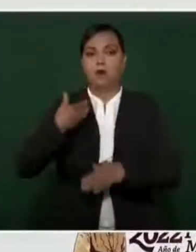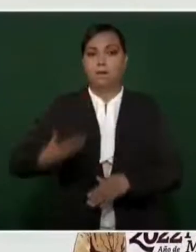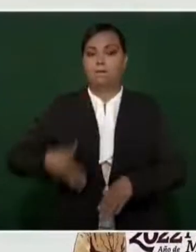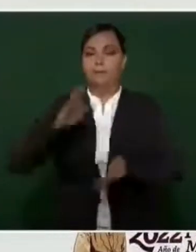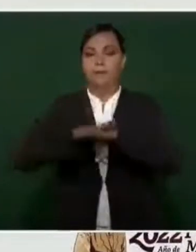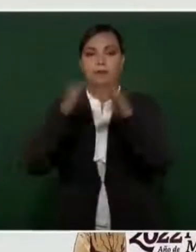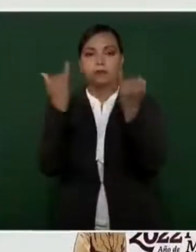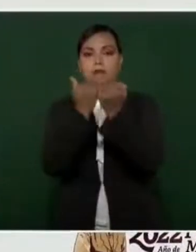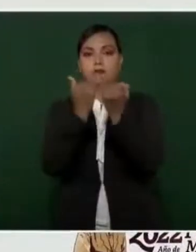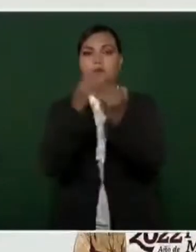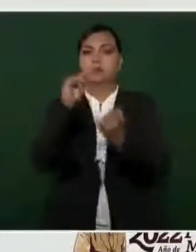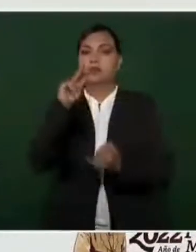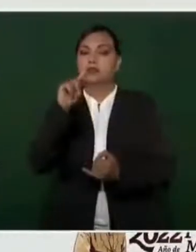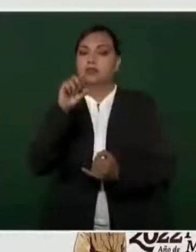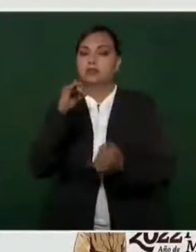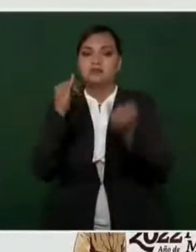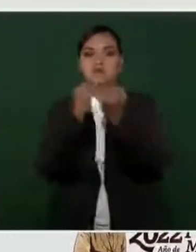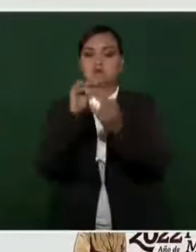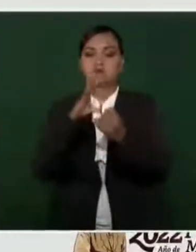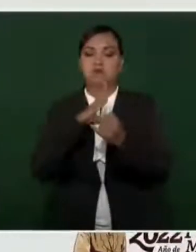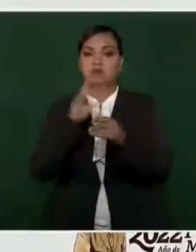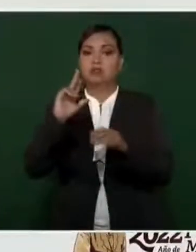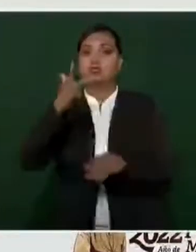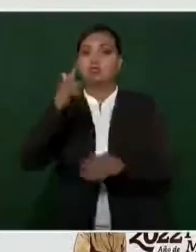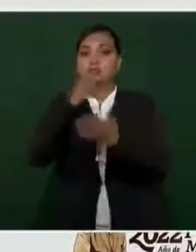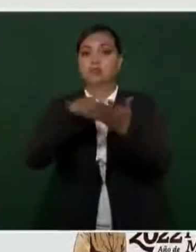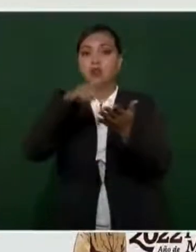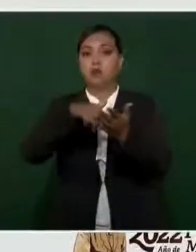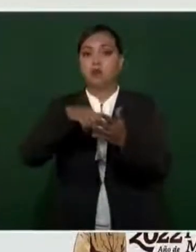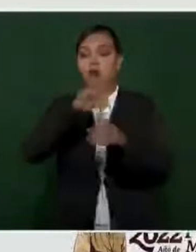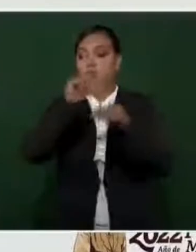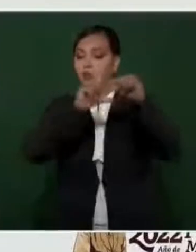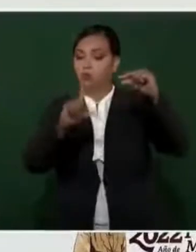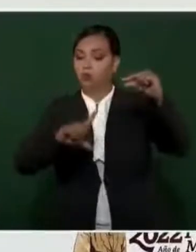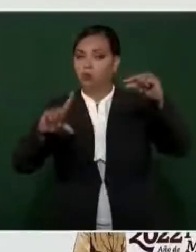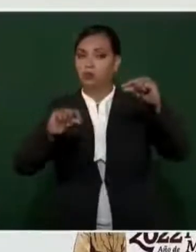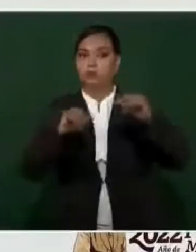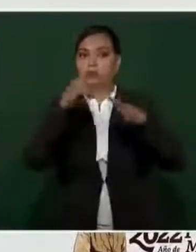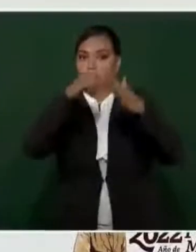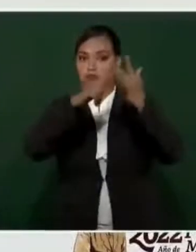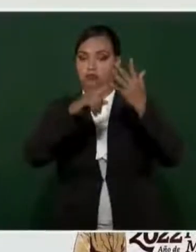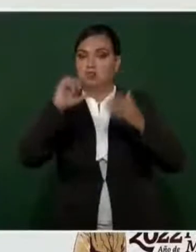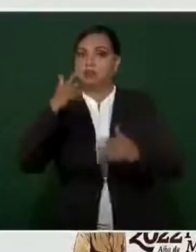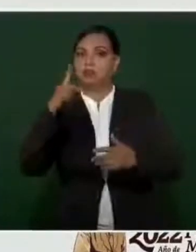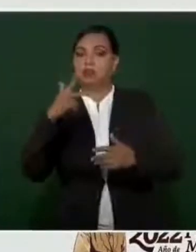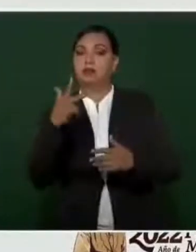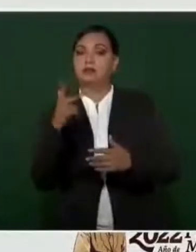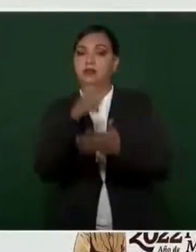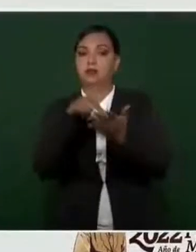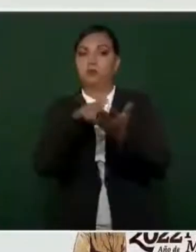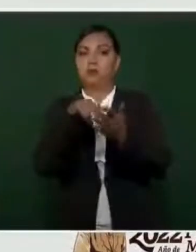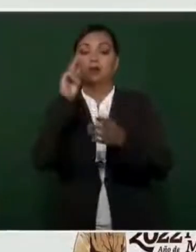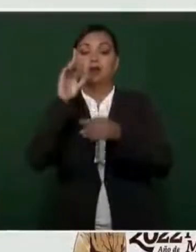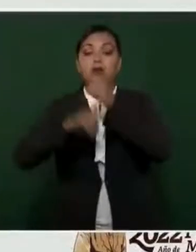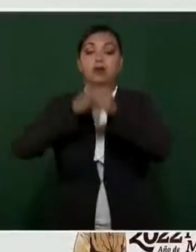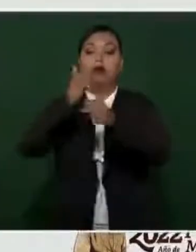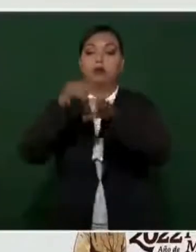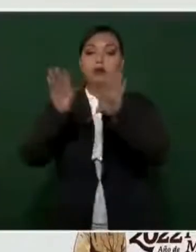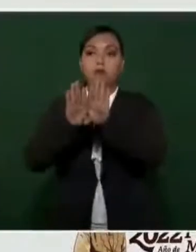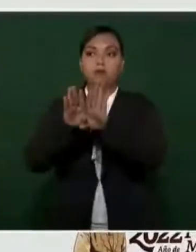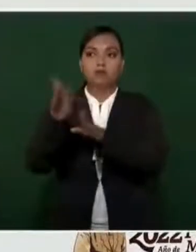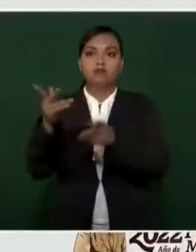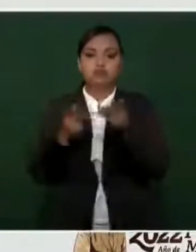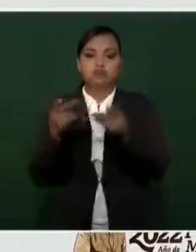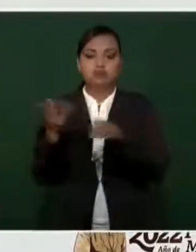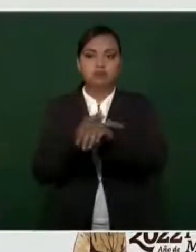tipo de delitos. Tiene el 13 lugar a nivel nacional y aquí vemos en el acumulado anual cómo ha sido el comportamiento de